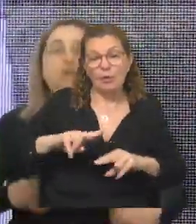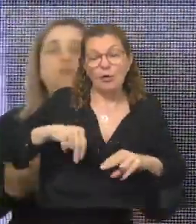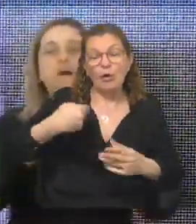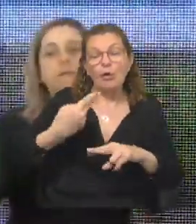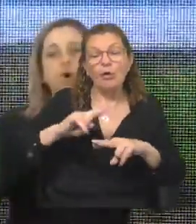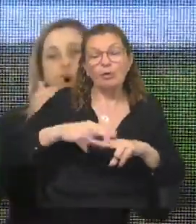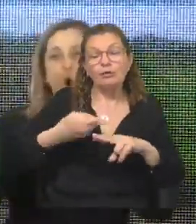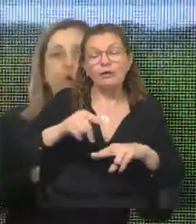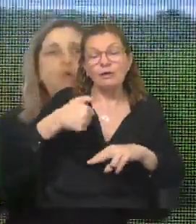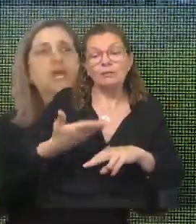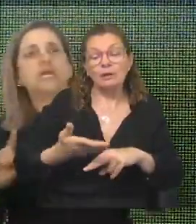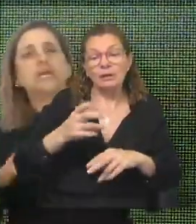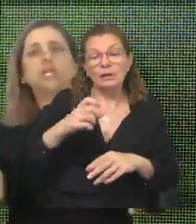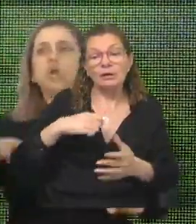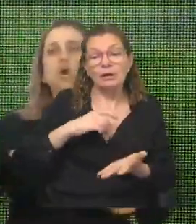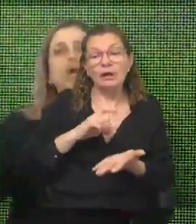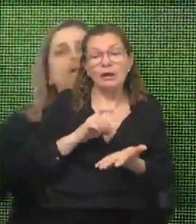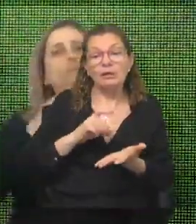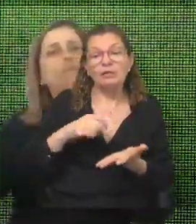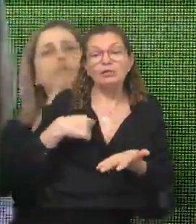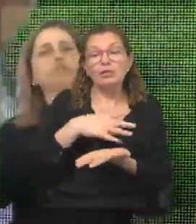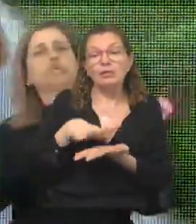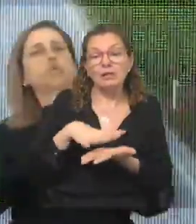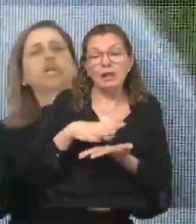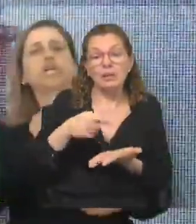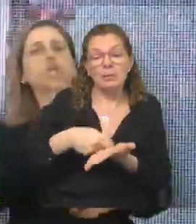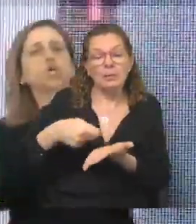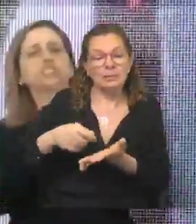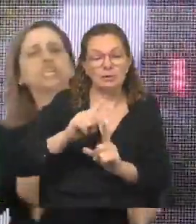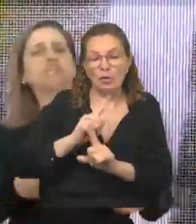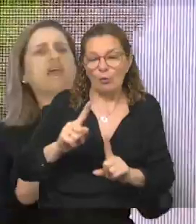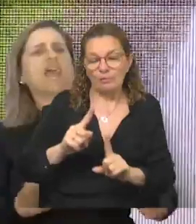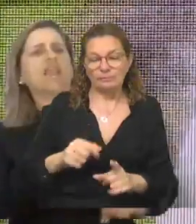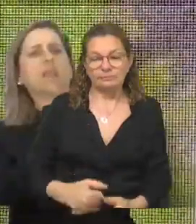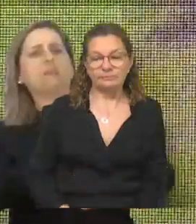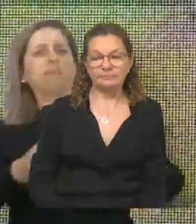sociedad y no terminó en proyecto faraónico y no se mal gastó el dinero